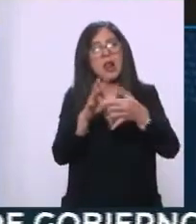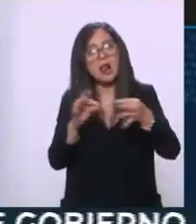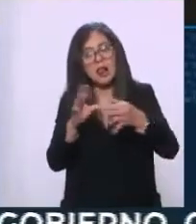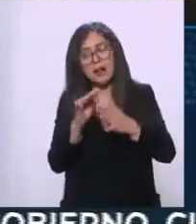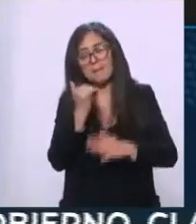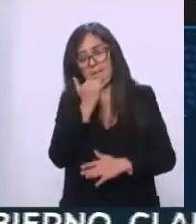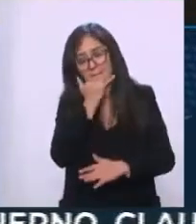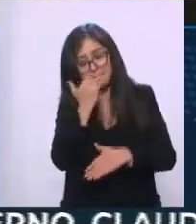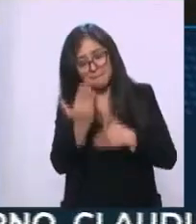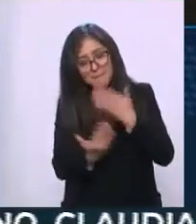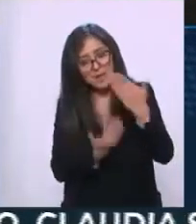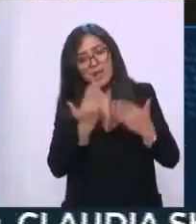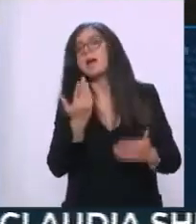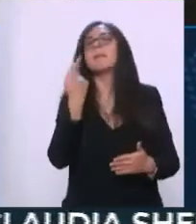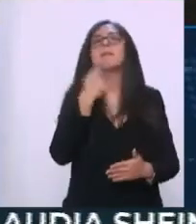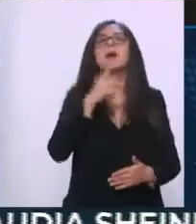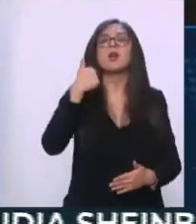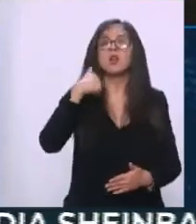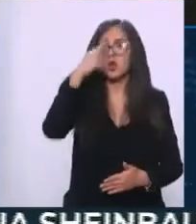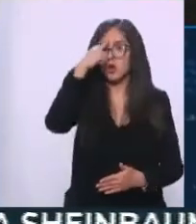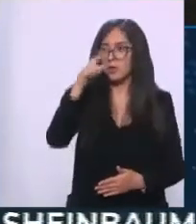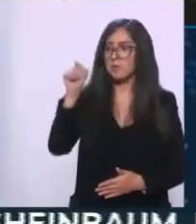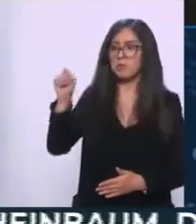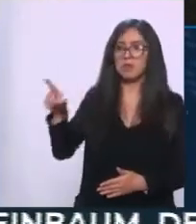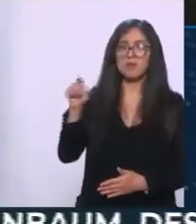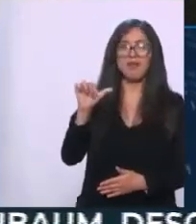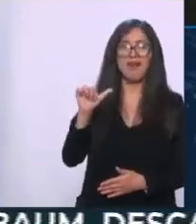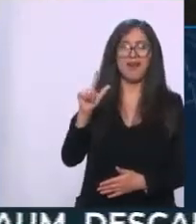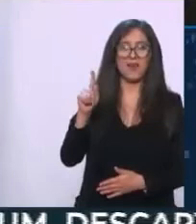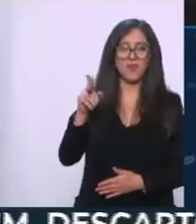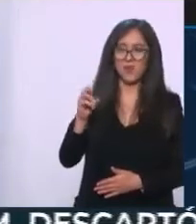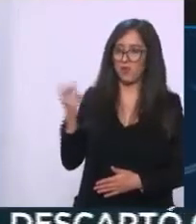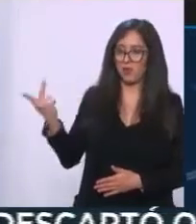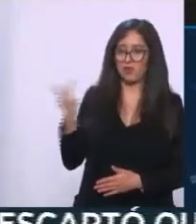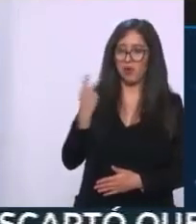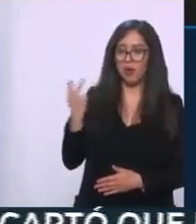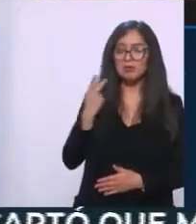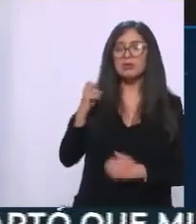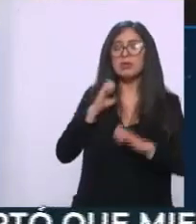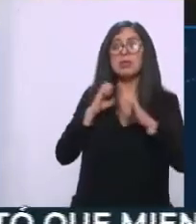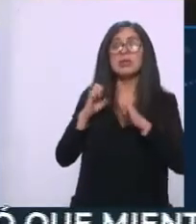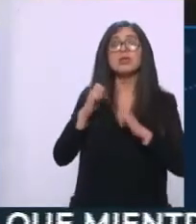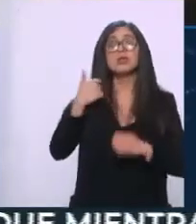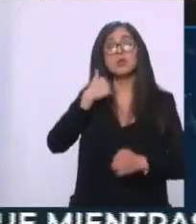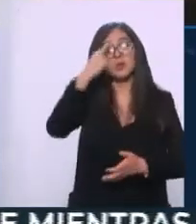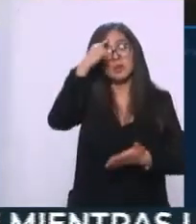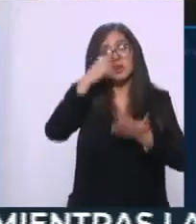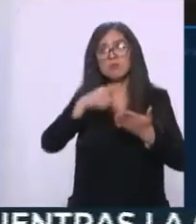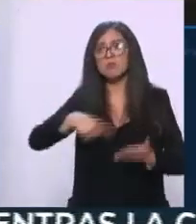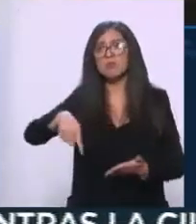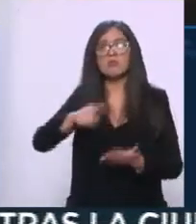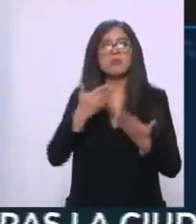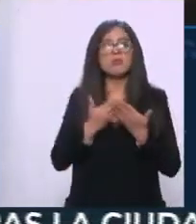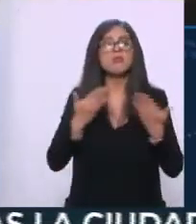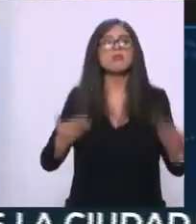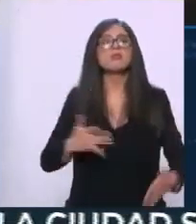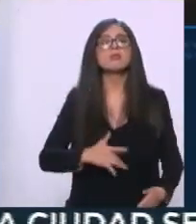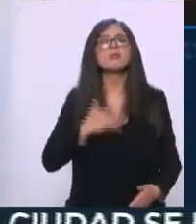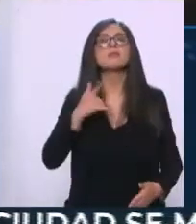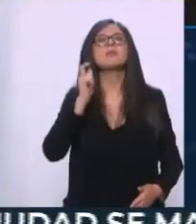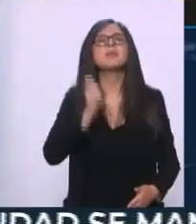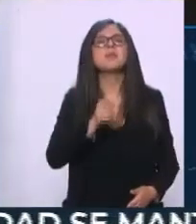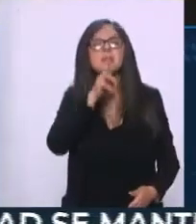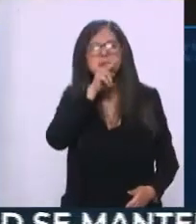creo que aquí también Arturo Cano va a compartir, esta preocupación de que